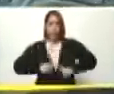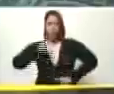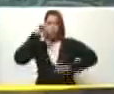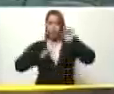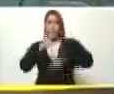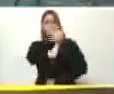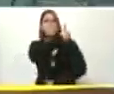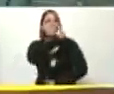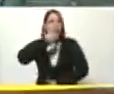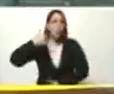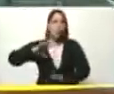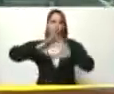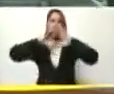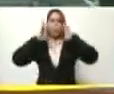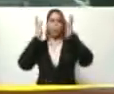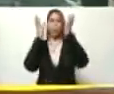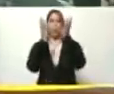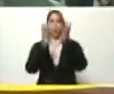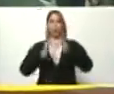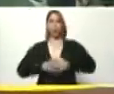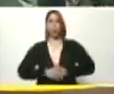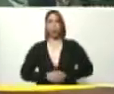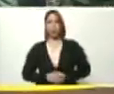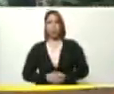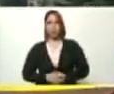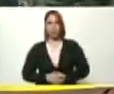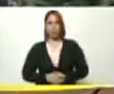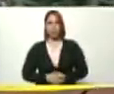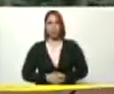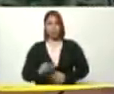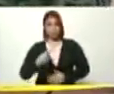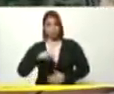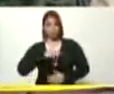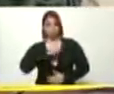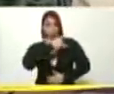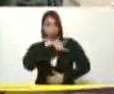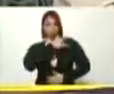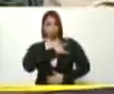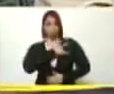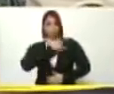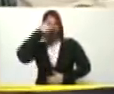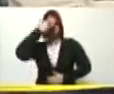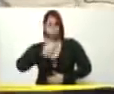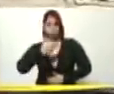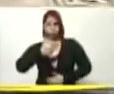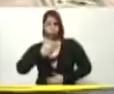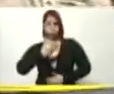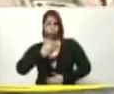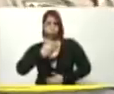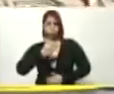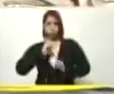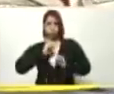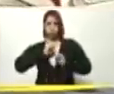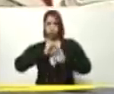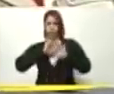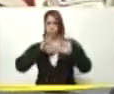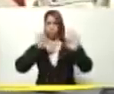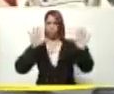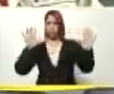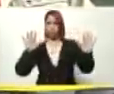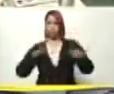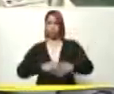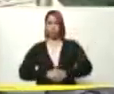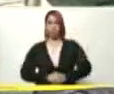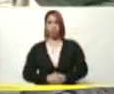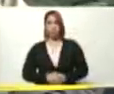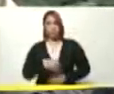las mejores del mundo entero. Nuestras academias militares brillan por